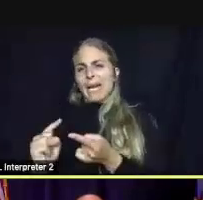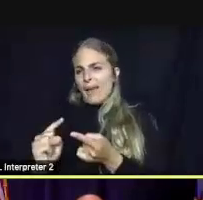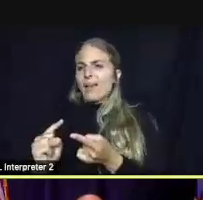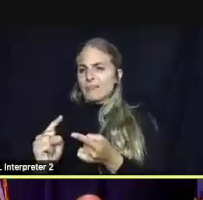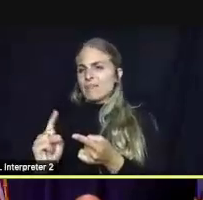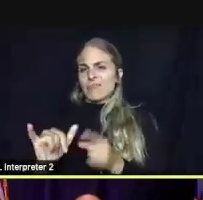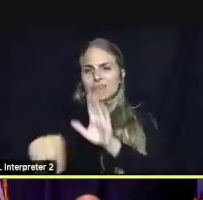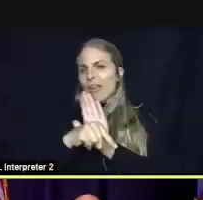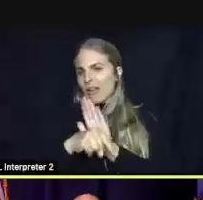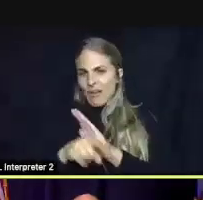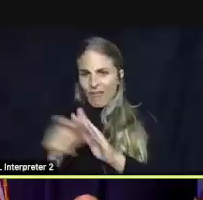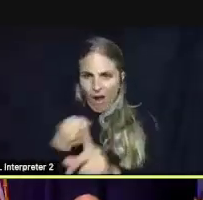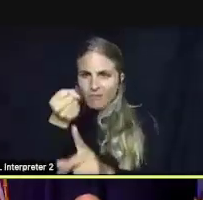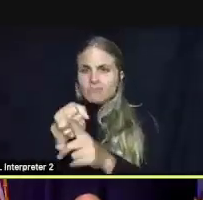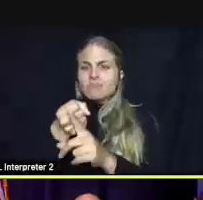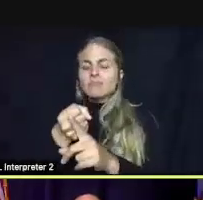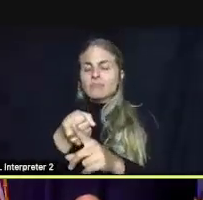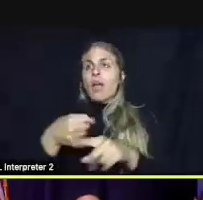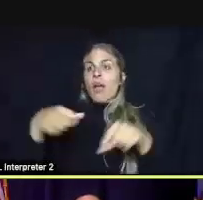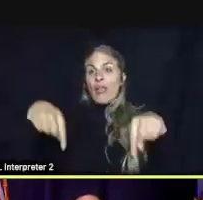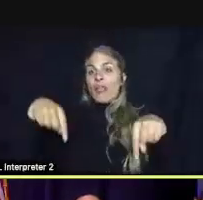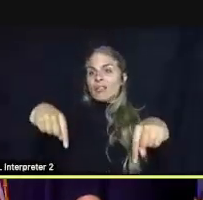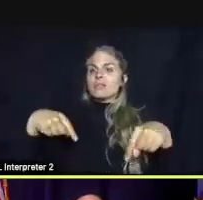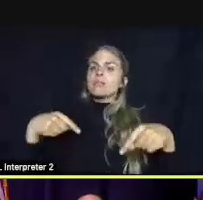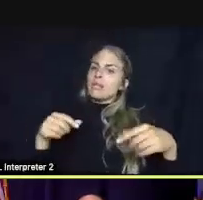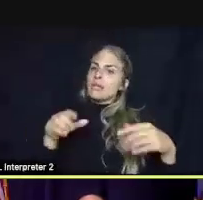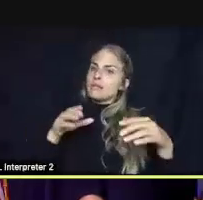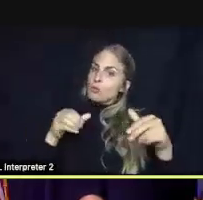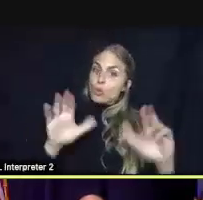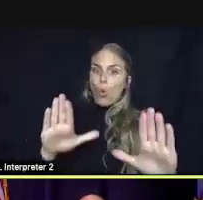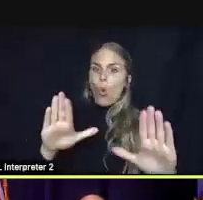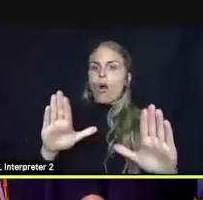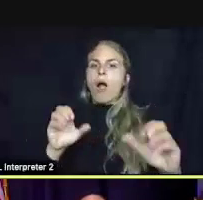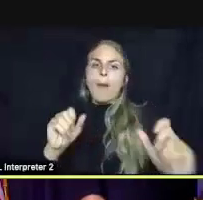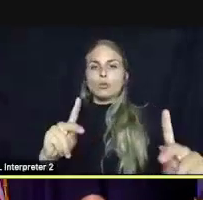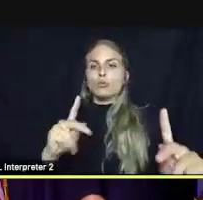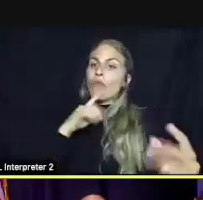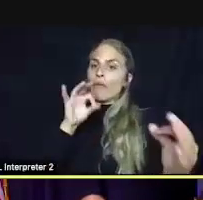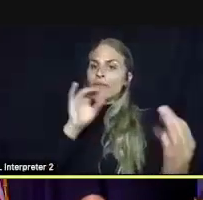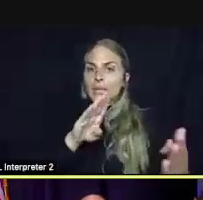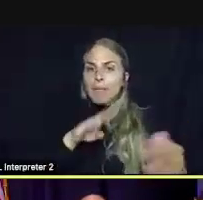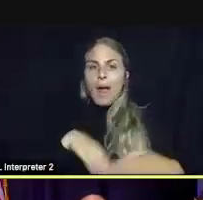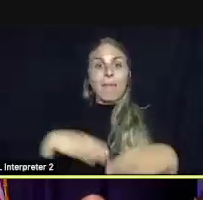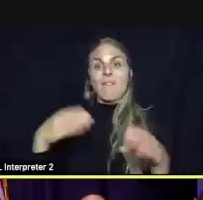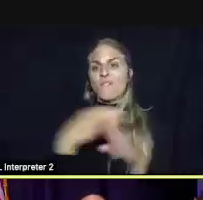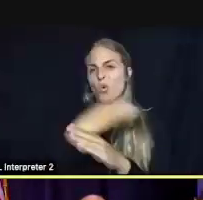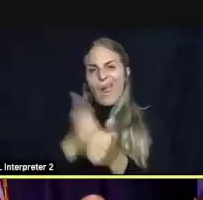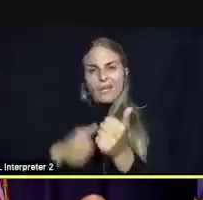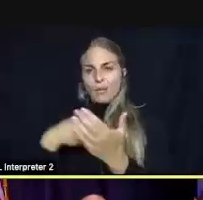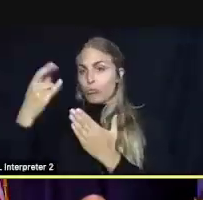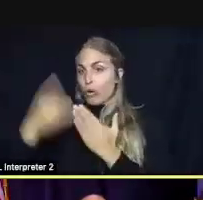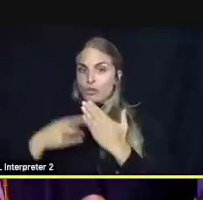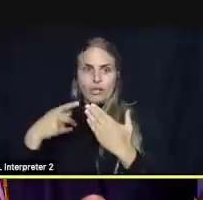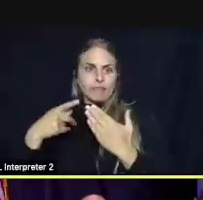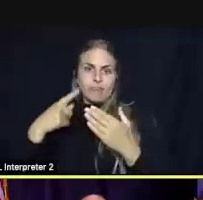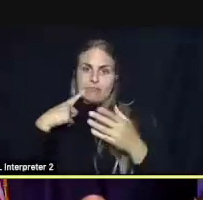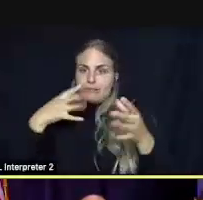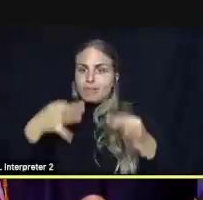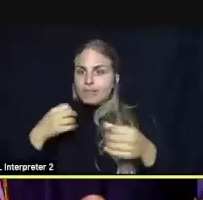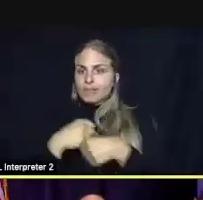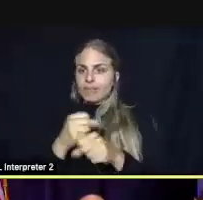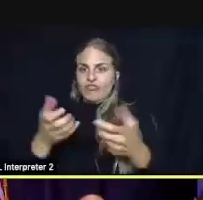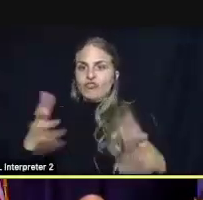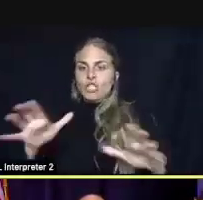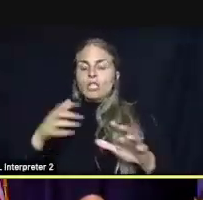ambientales del proyecto y las medidas para mitigar los efectos adversos. La audiencia proporciona al público